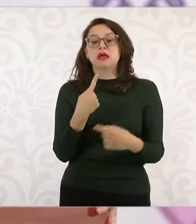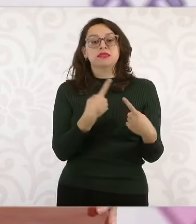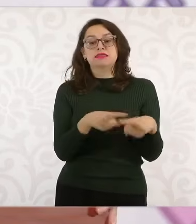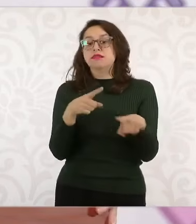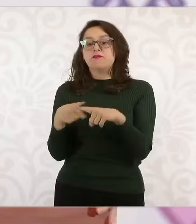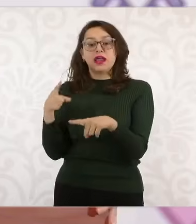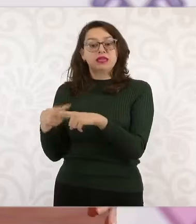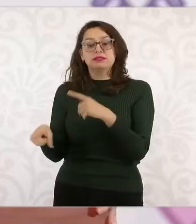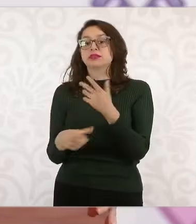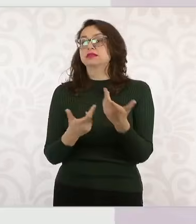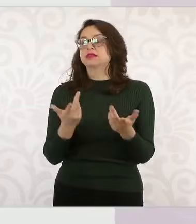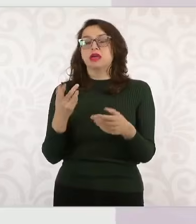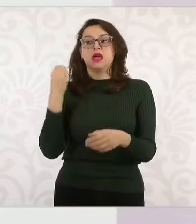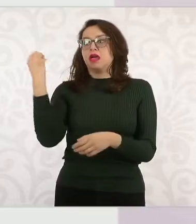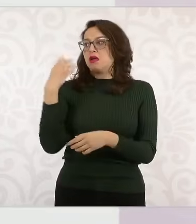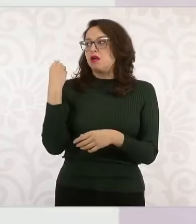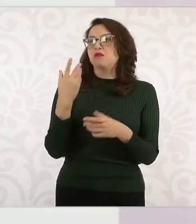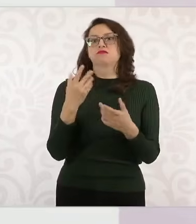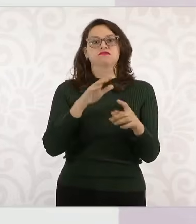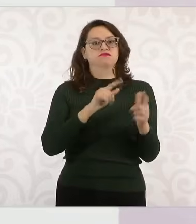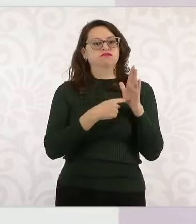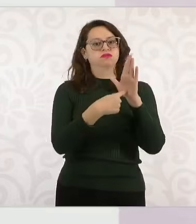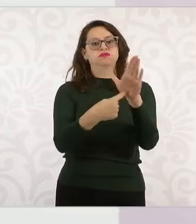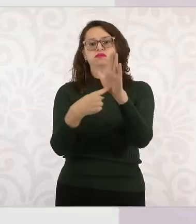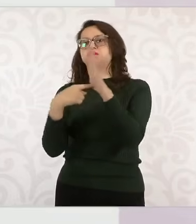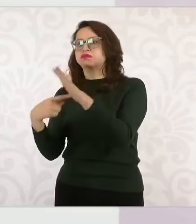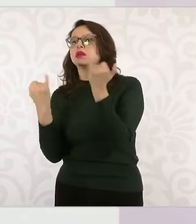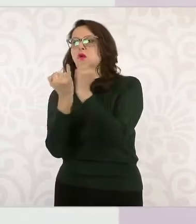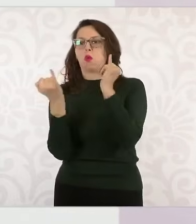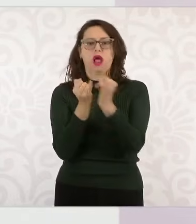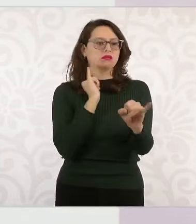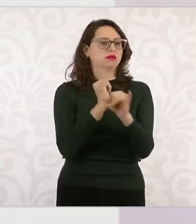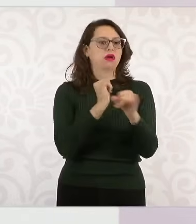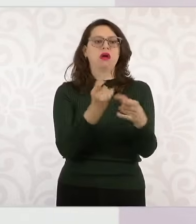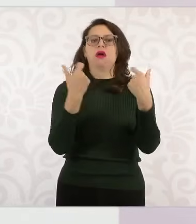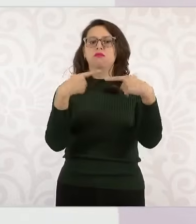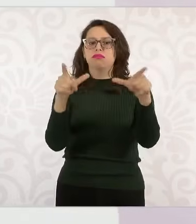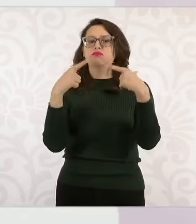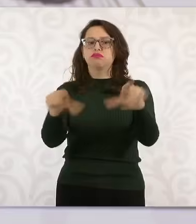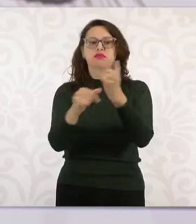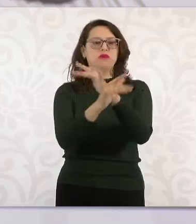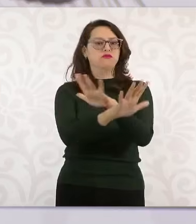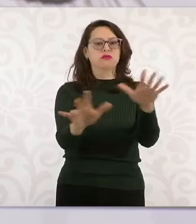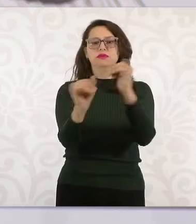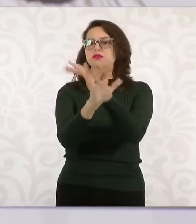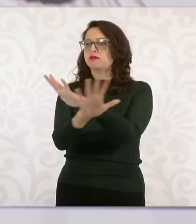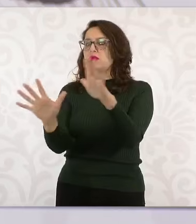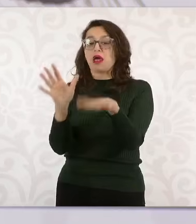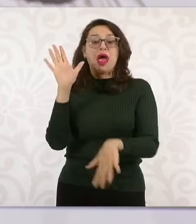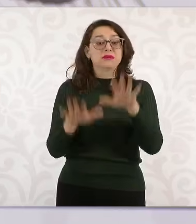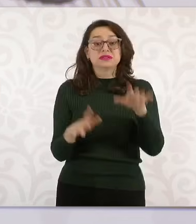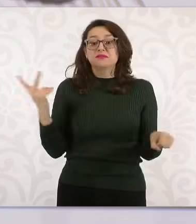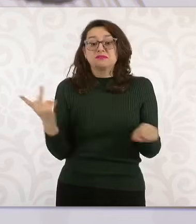medios alternativos que nos ayudan a tener una visión distinta de mucho que aparece en las redes, que por cierto